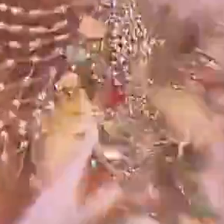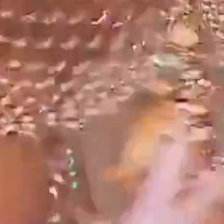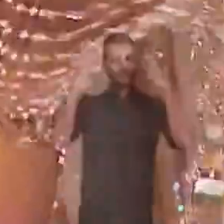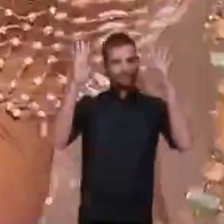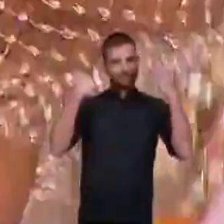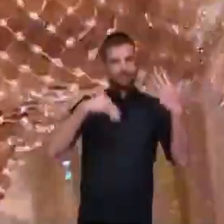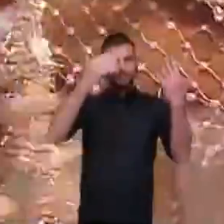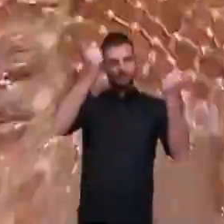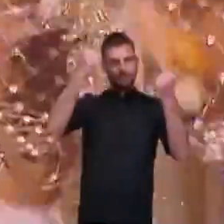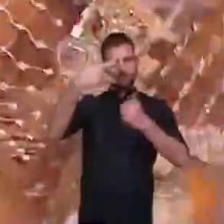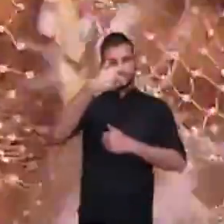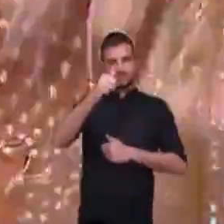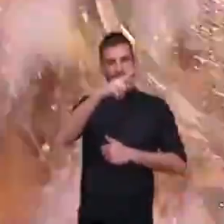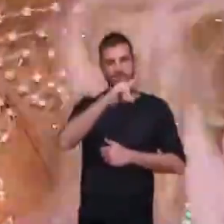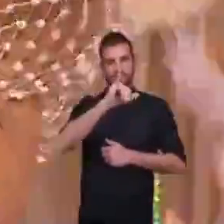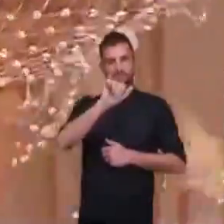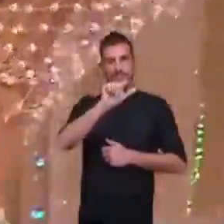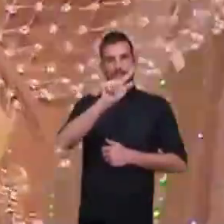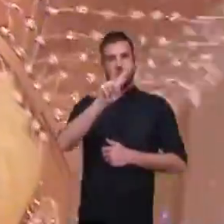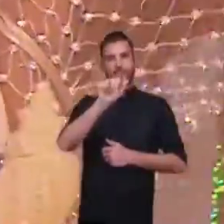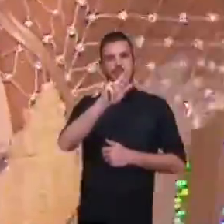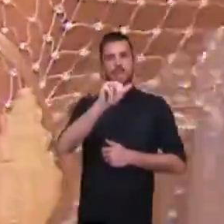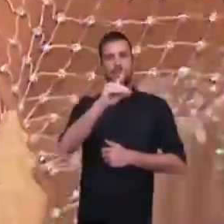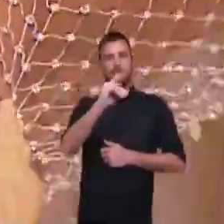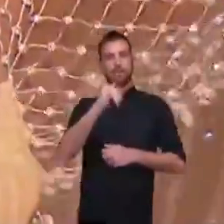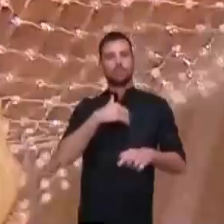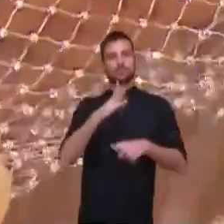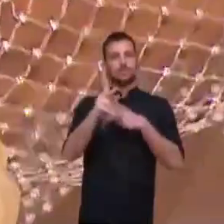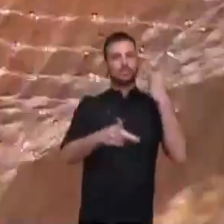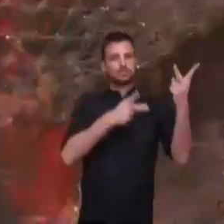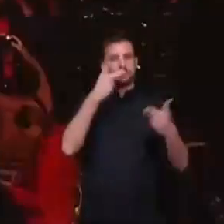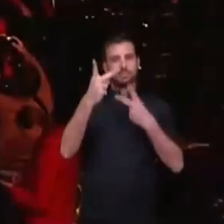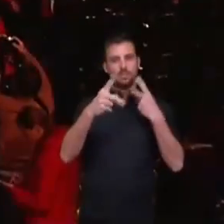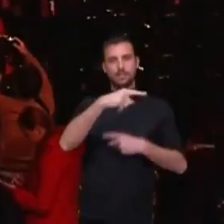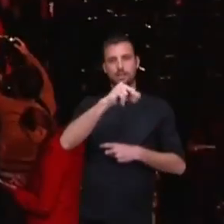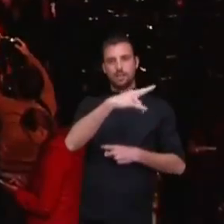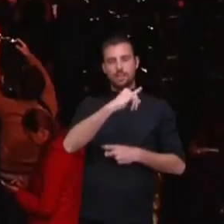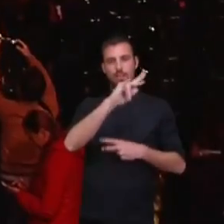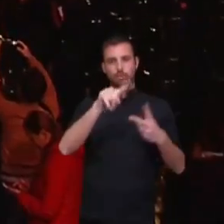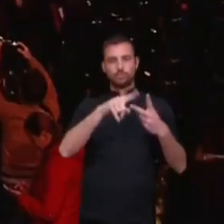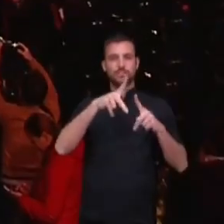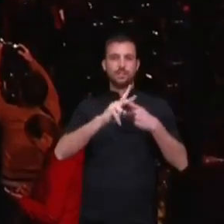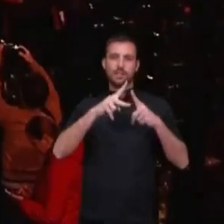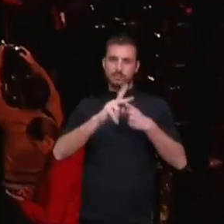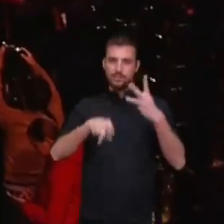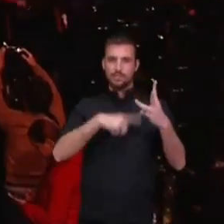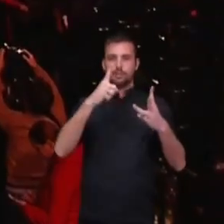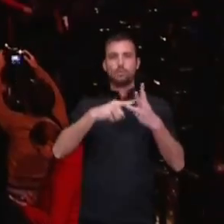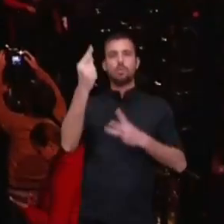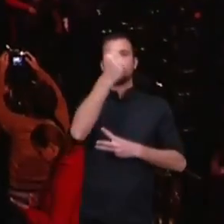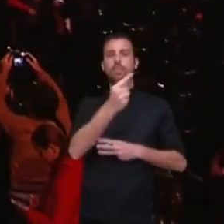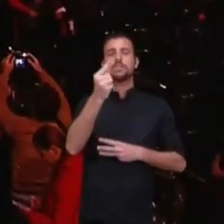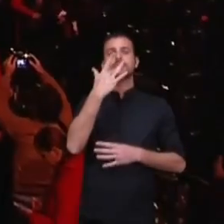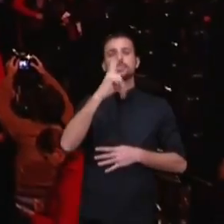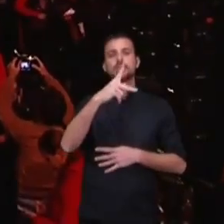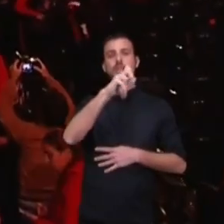Despedimos a Chari Alvarado, representando al restaurante Hermano García II y ferretería José Jiménez Ventura, con un diseño